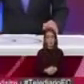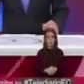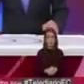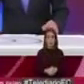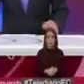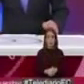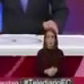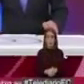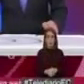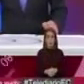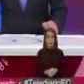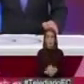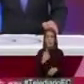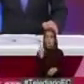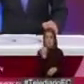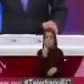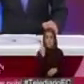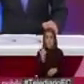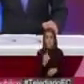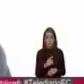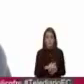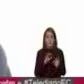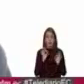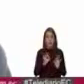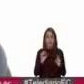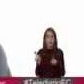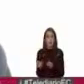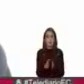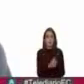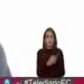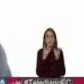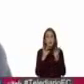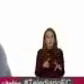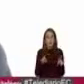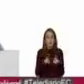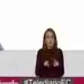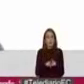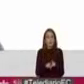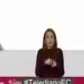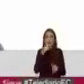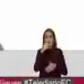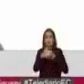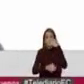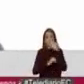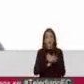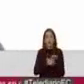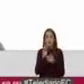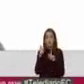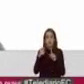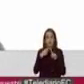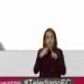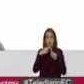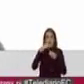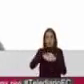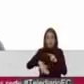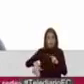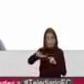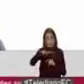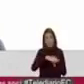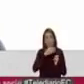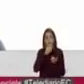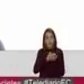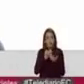Yo no diría que únicamente es oportuno, porque es totalmente oportuno, sino que además tiene dos lógicas. Una lógica financiera: si no hay